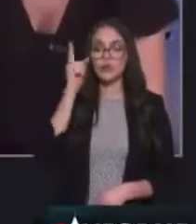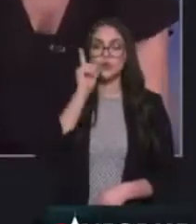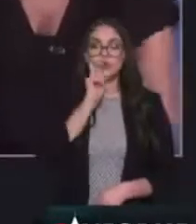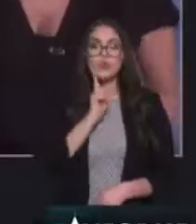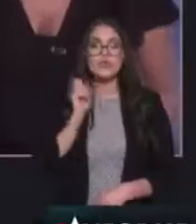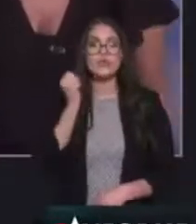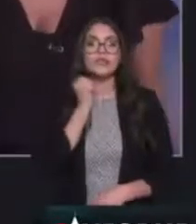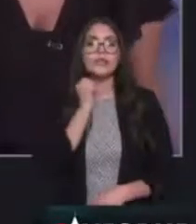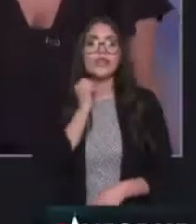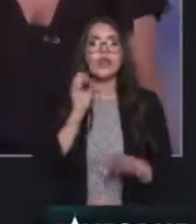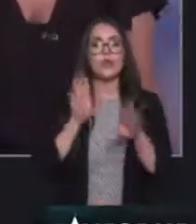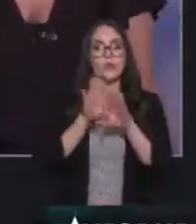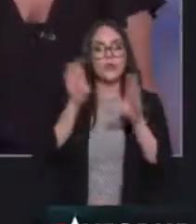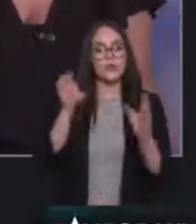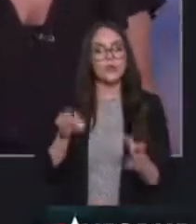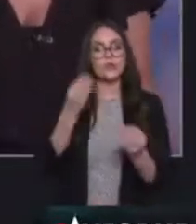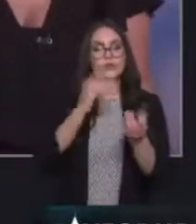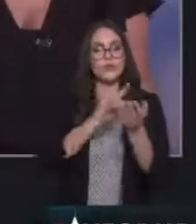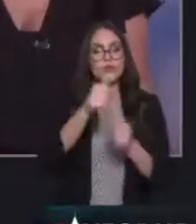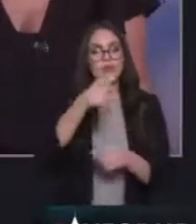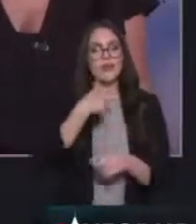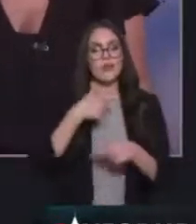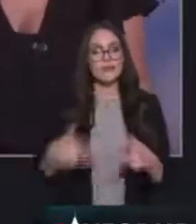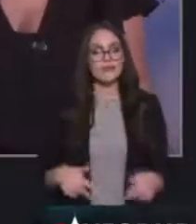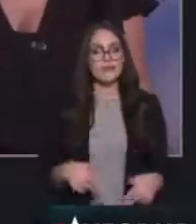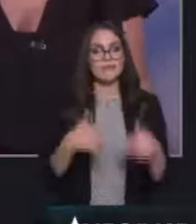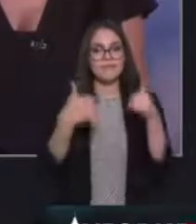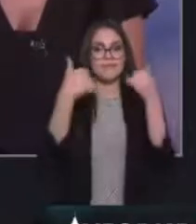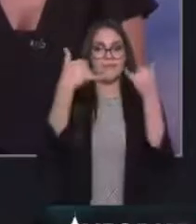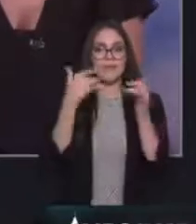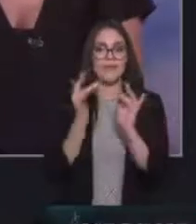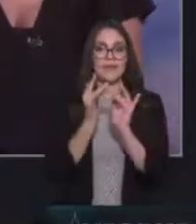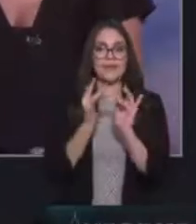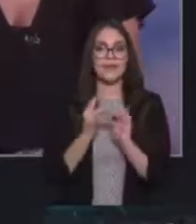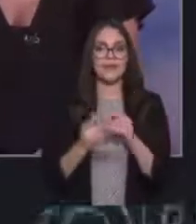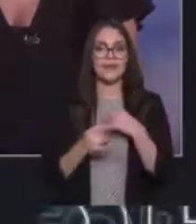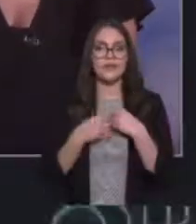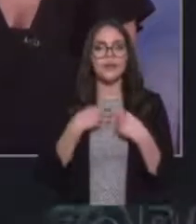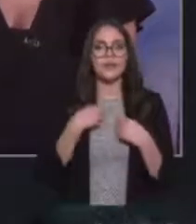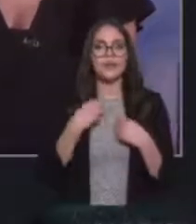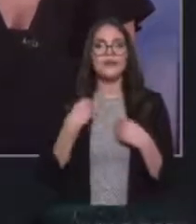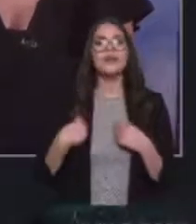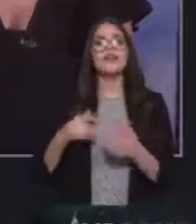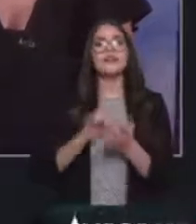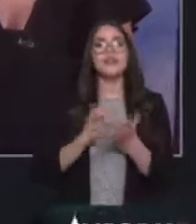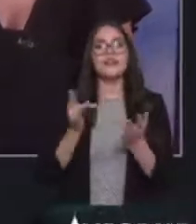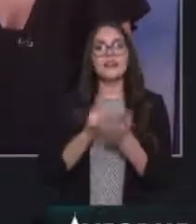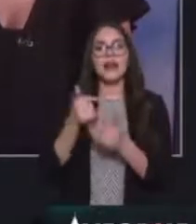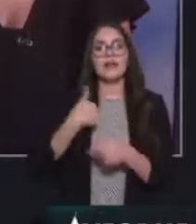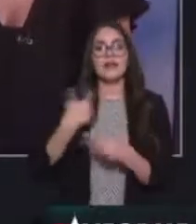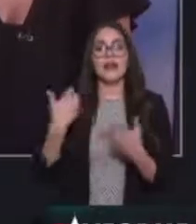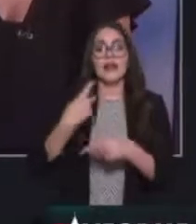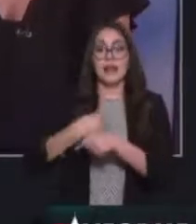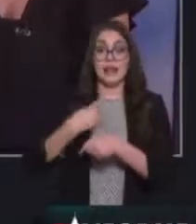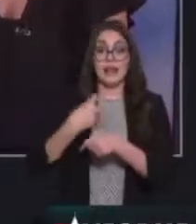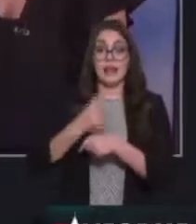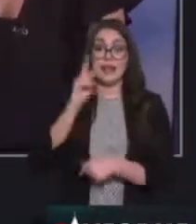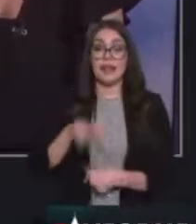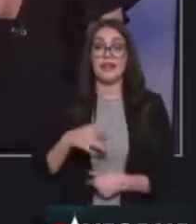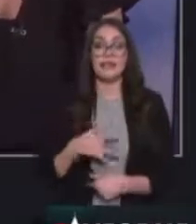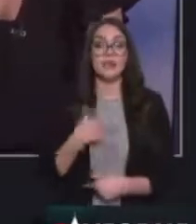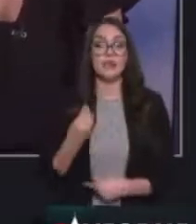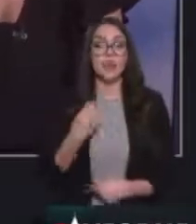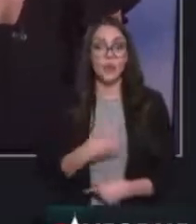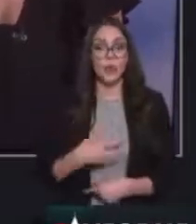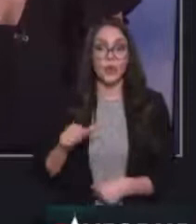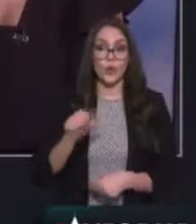senadora. Muchas gracias por tomarnos la comunicación. Muy buenas noches a ustedes, gracias por la invitación y es un privilegio poder